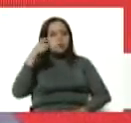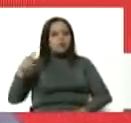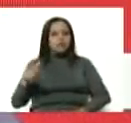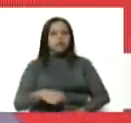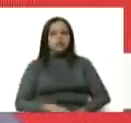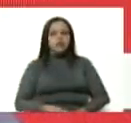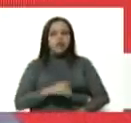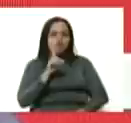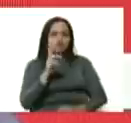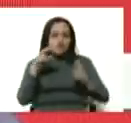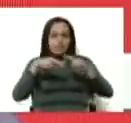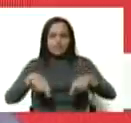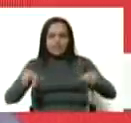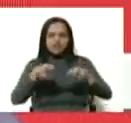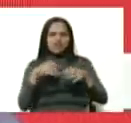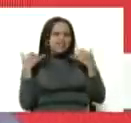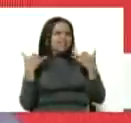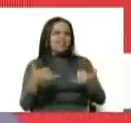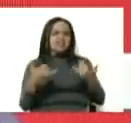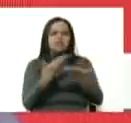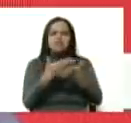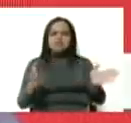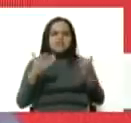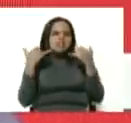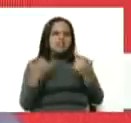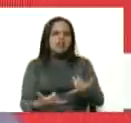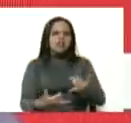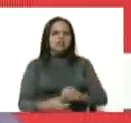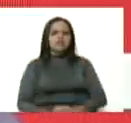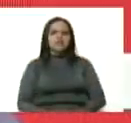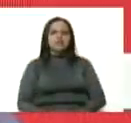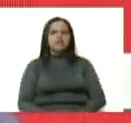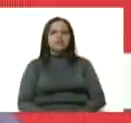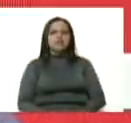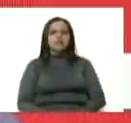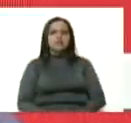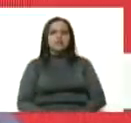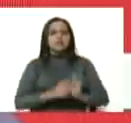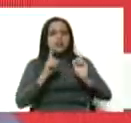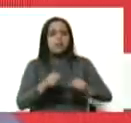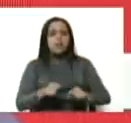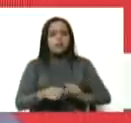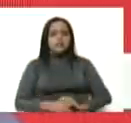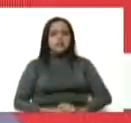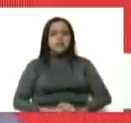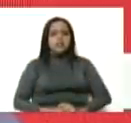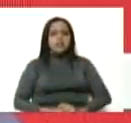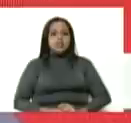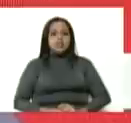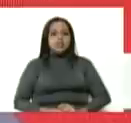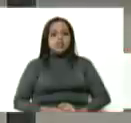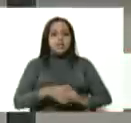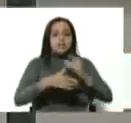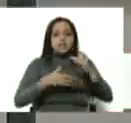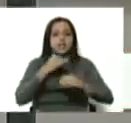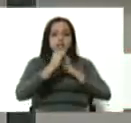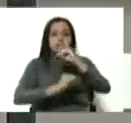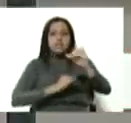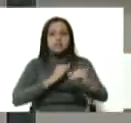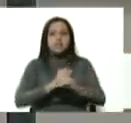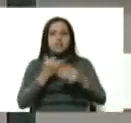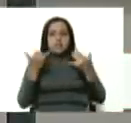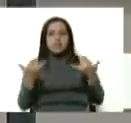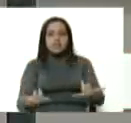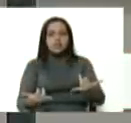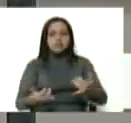una averiguación inmediata, apertura inmediata, además de las acciones internacionales que ya el Procurador de